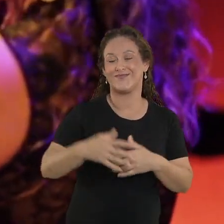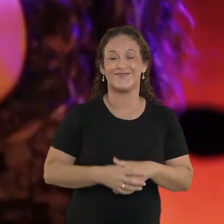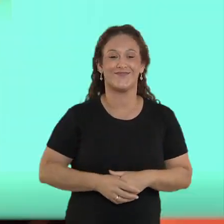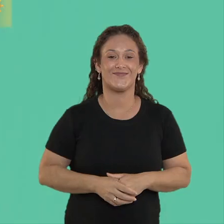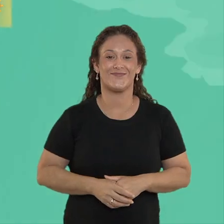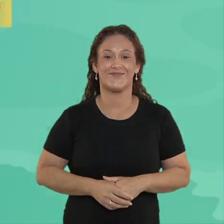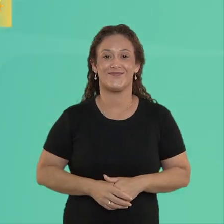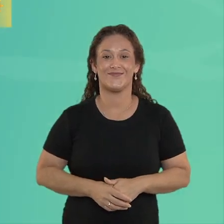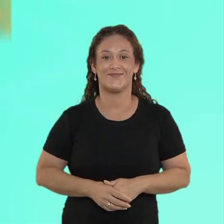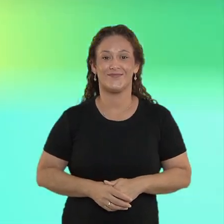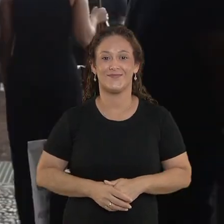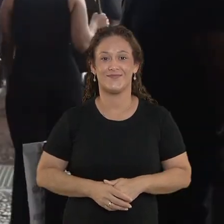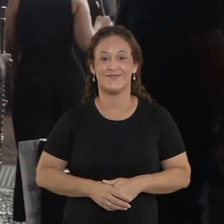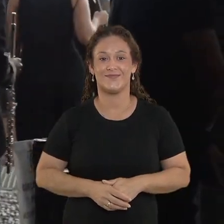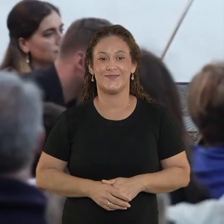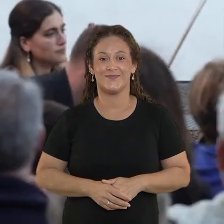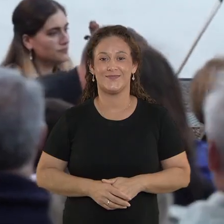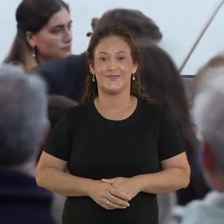tendrás.